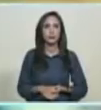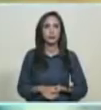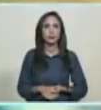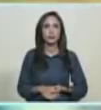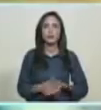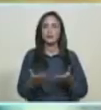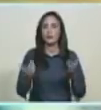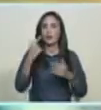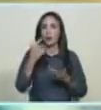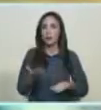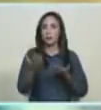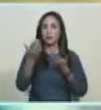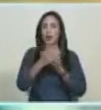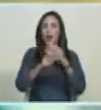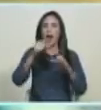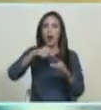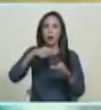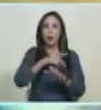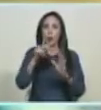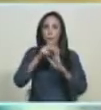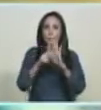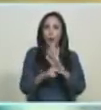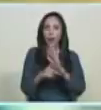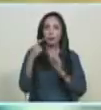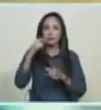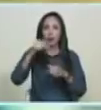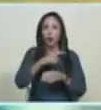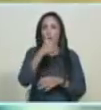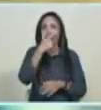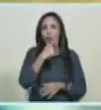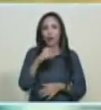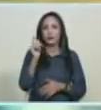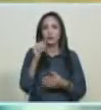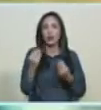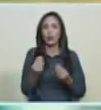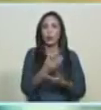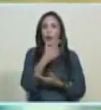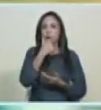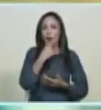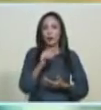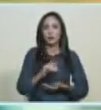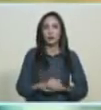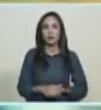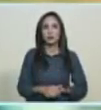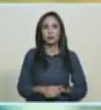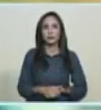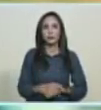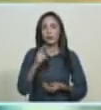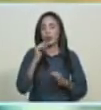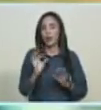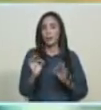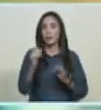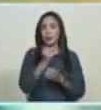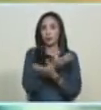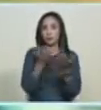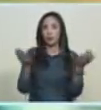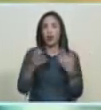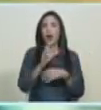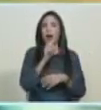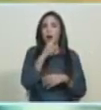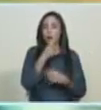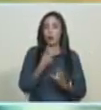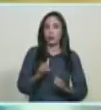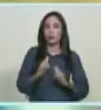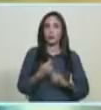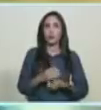Este plan de ahorro va a tener facilidades y quiero dirigirlo de manera especial a los pensionados